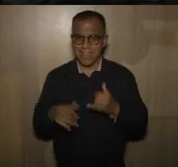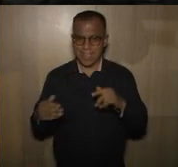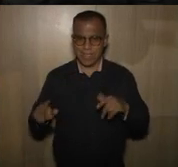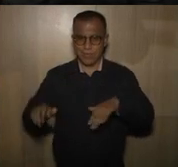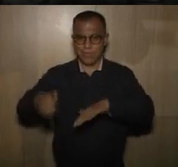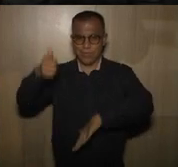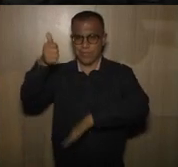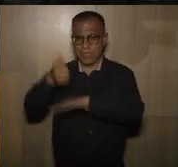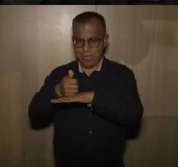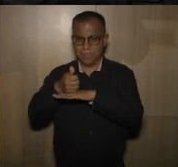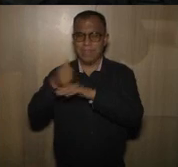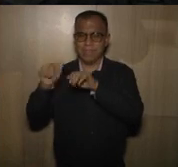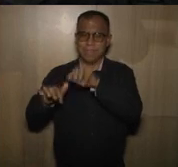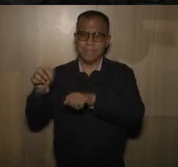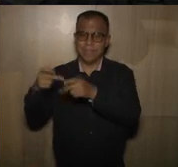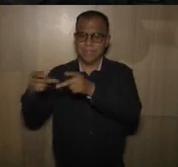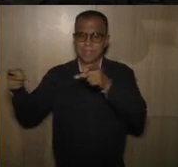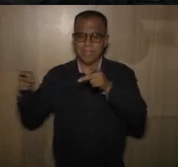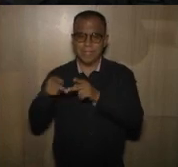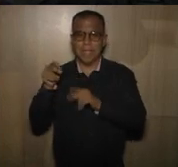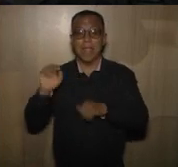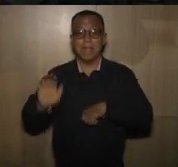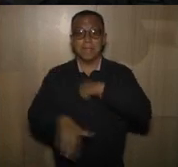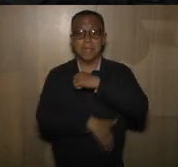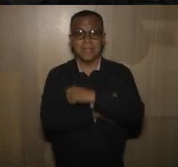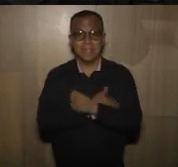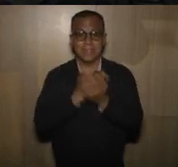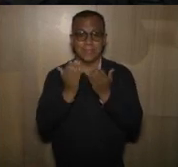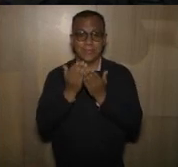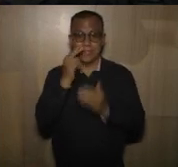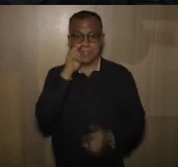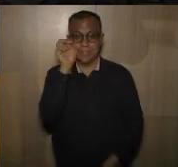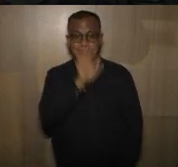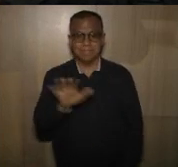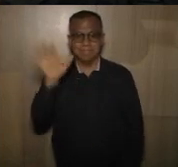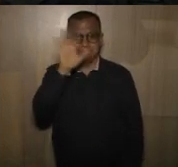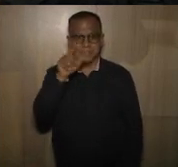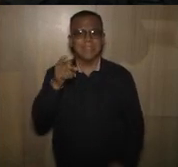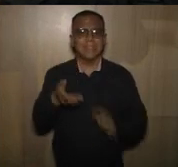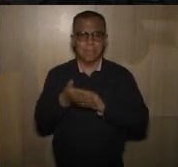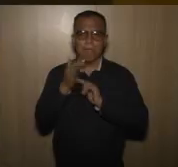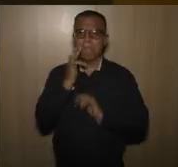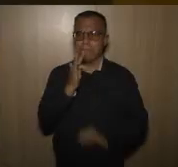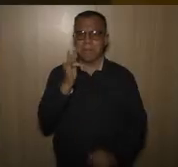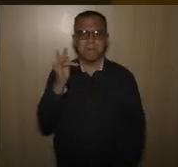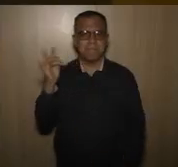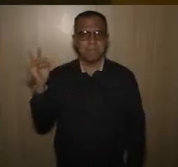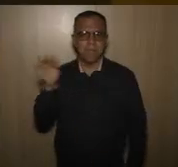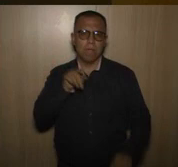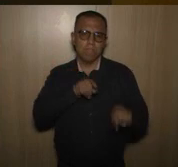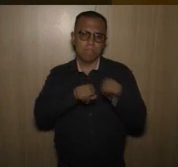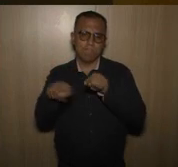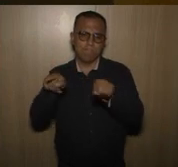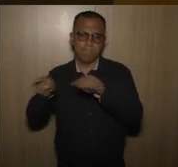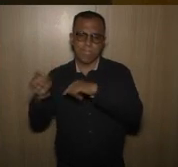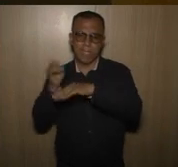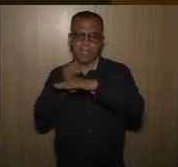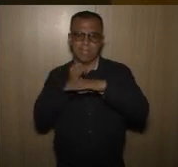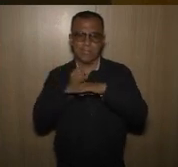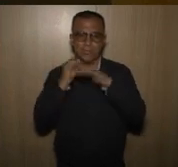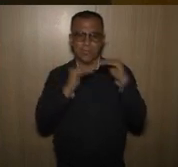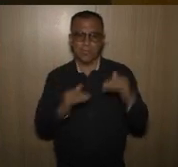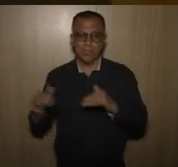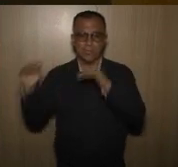tecnología del Ministerio de Educación Nacional. Estos son los comentarios que se hacen alrededor de los testimonios que llegan desde las instituciones de educación